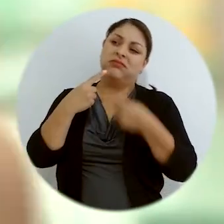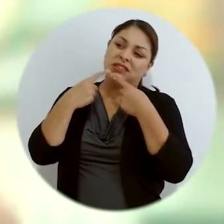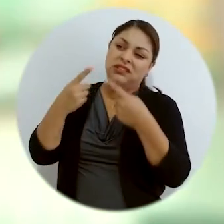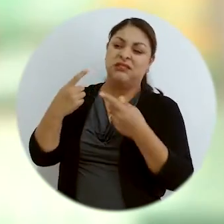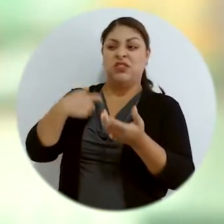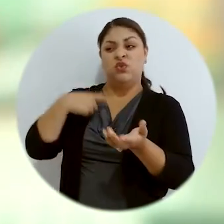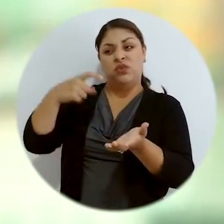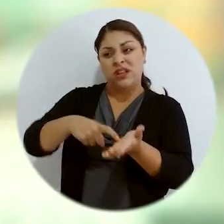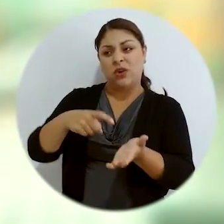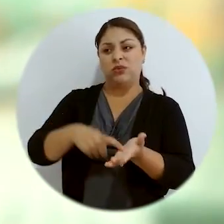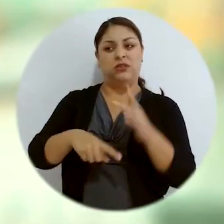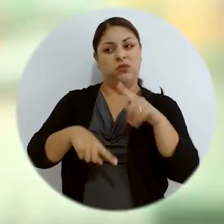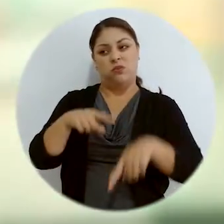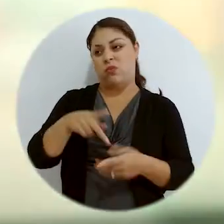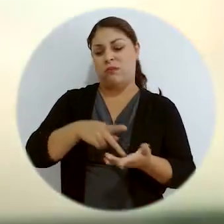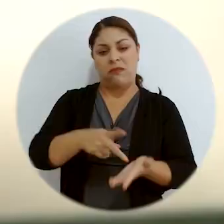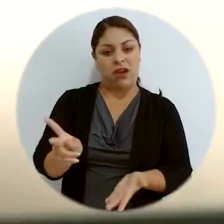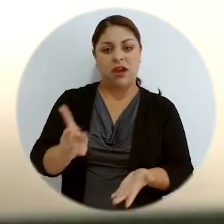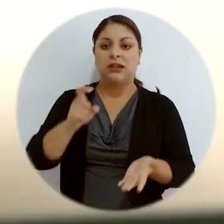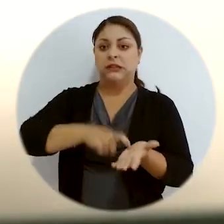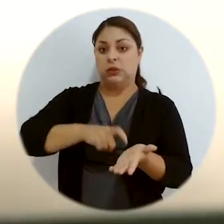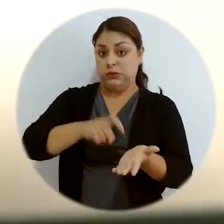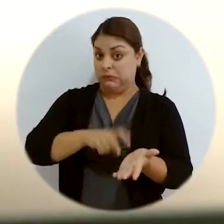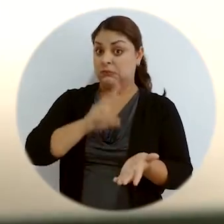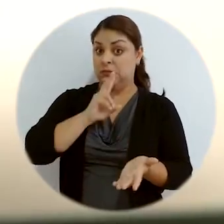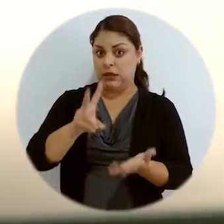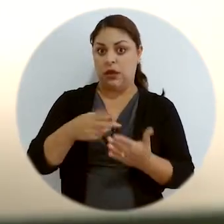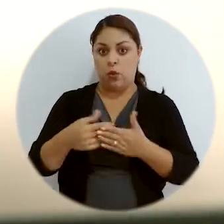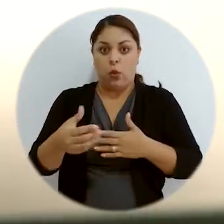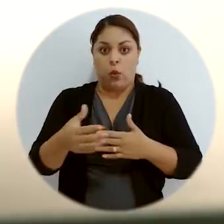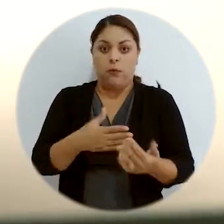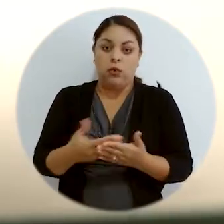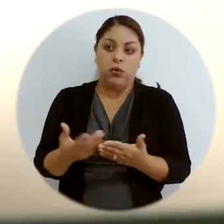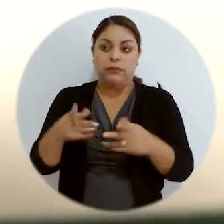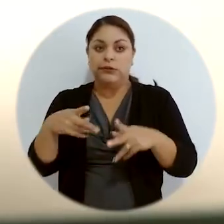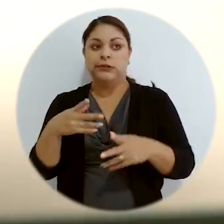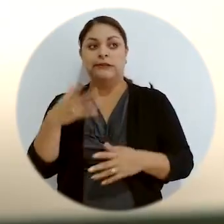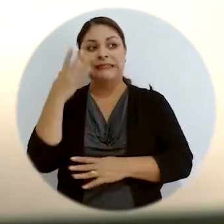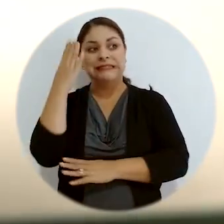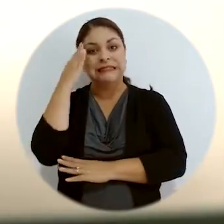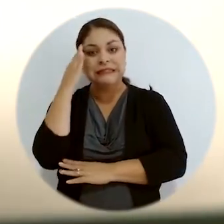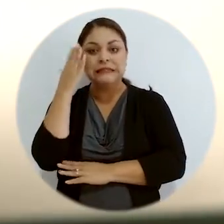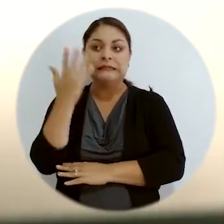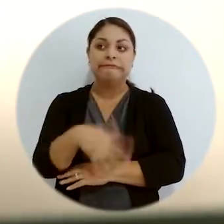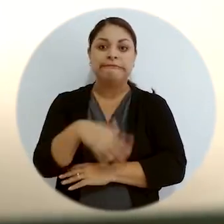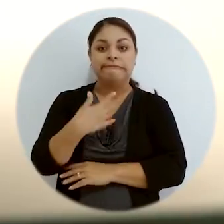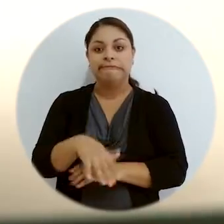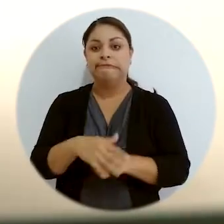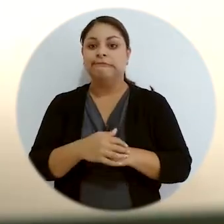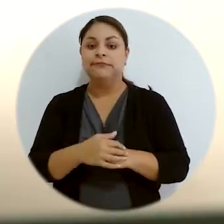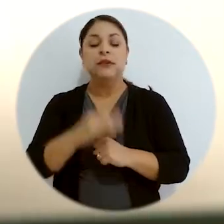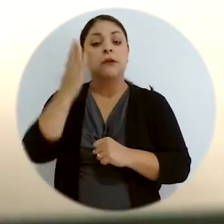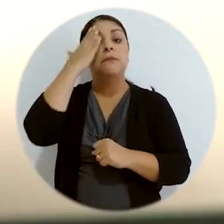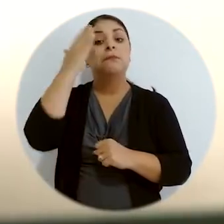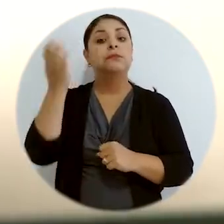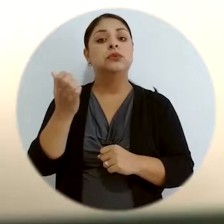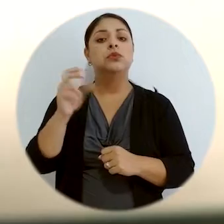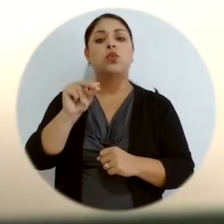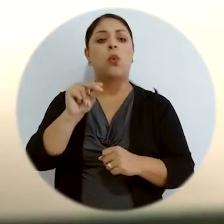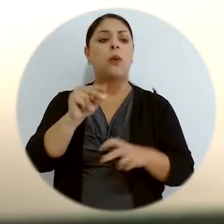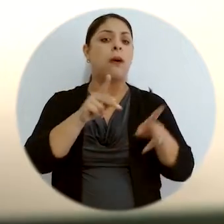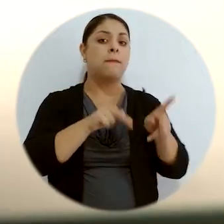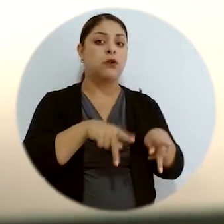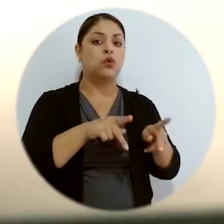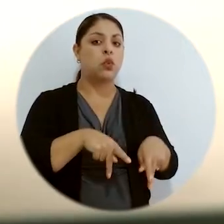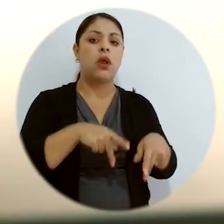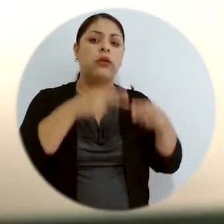que uno está endeudado, que no puede pagar sus deudas, es incómodo para las personas, porque no estamos hablando de las